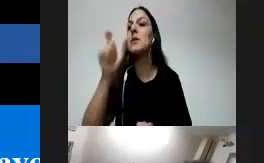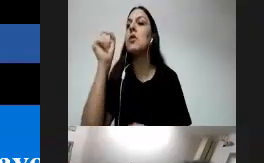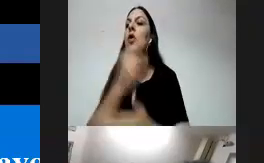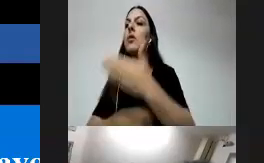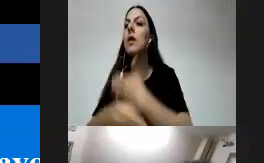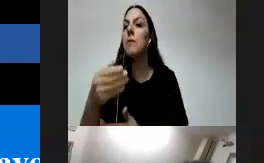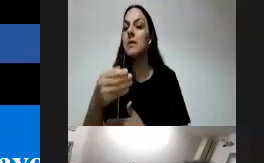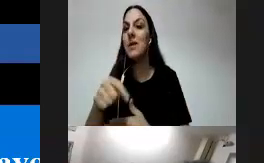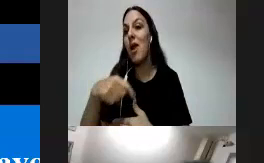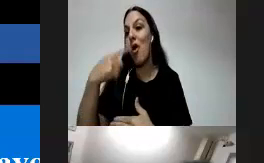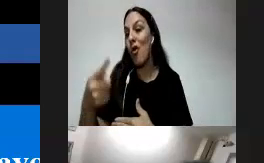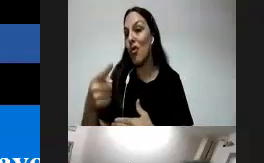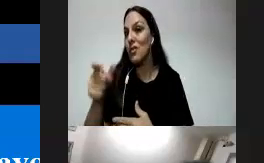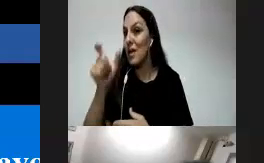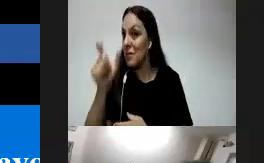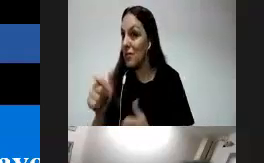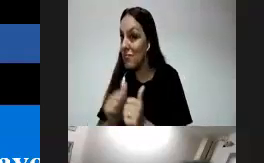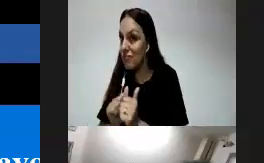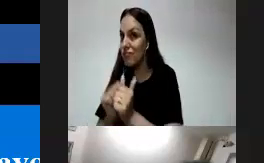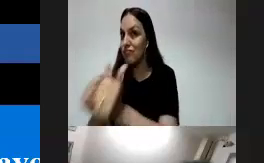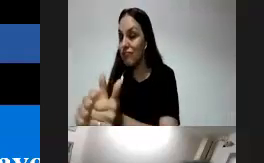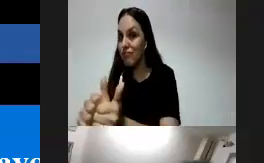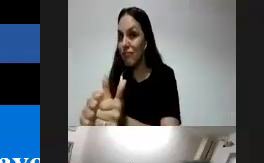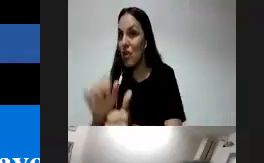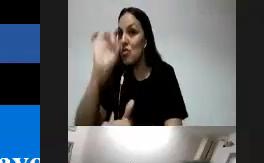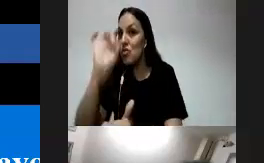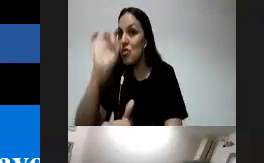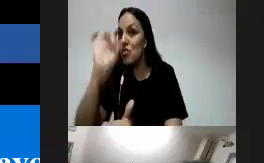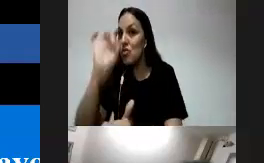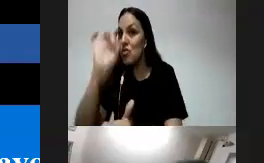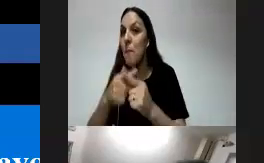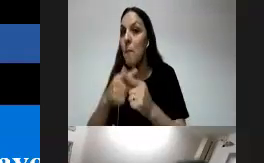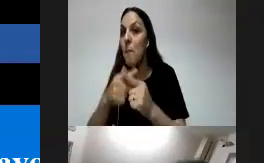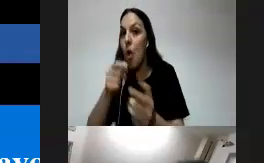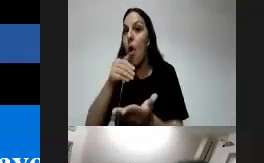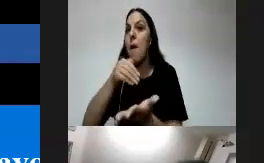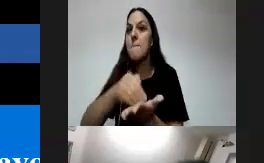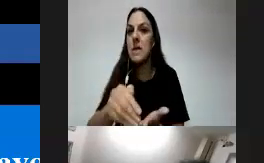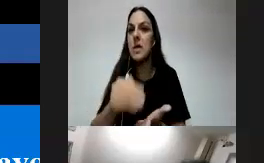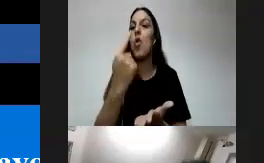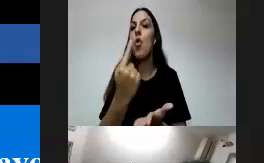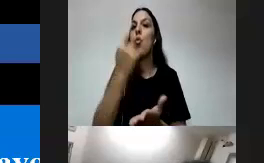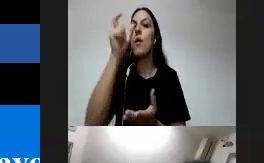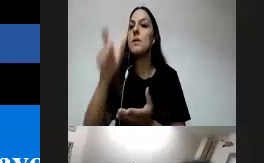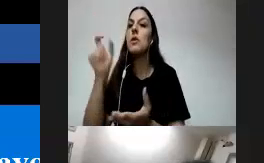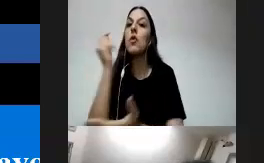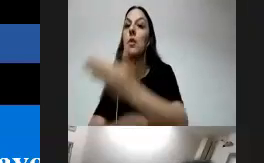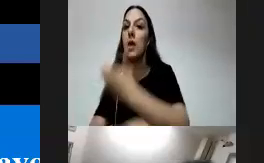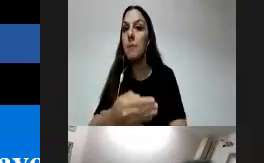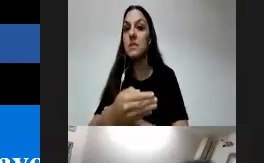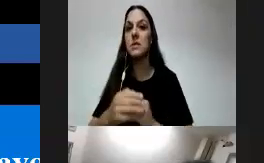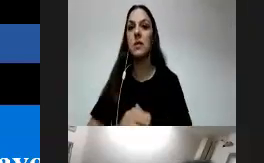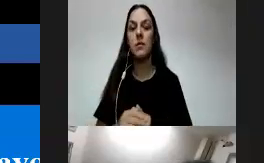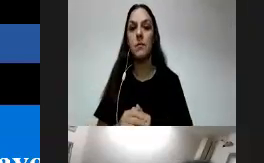otra para su acompañante, por cada servicio, si cuenta con 54 asientos, o 2 plazas